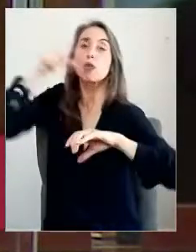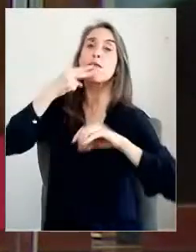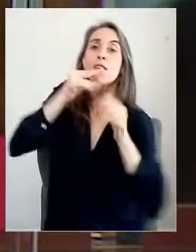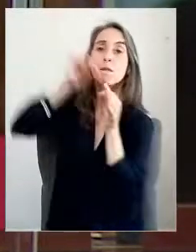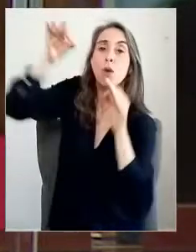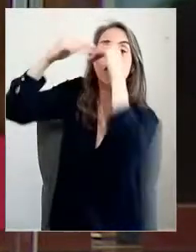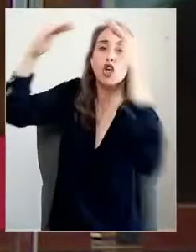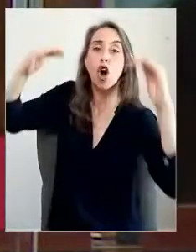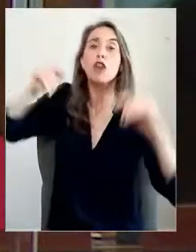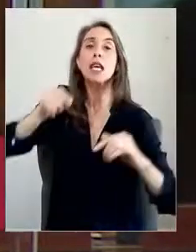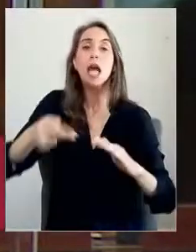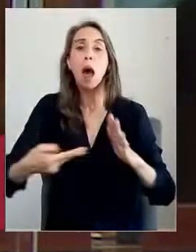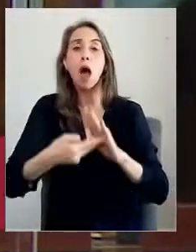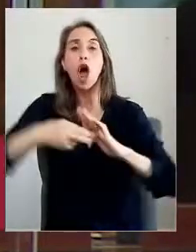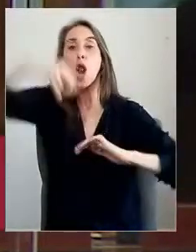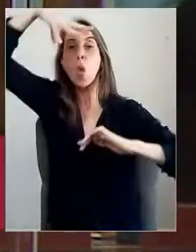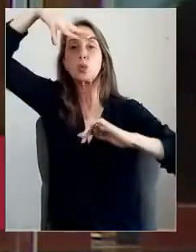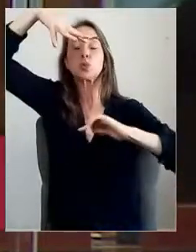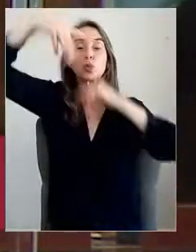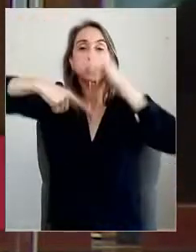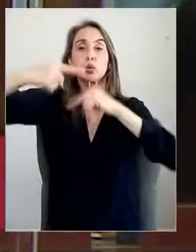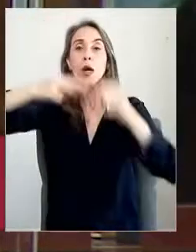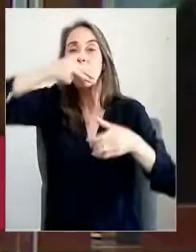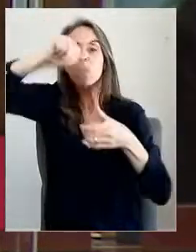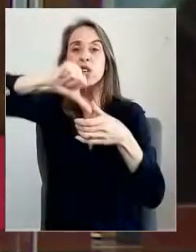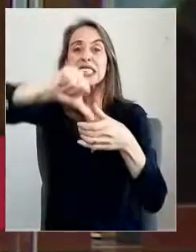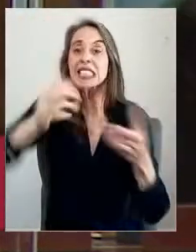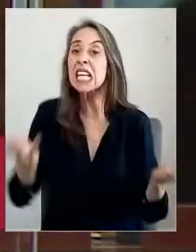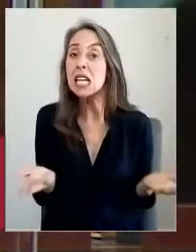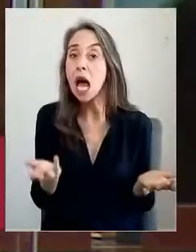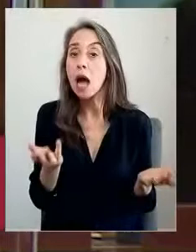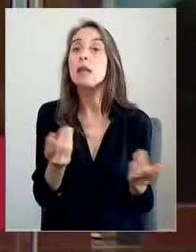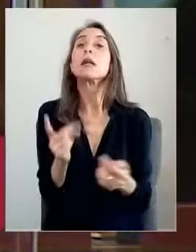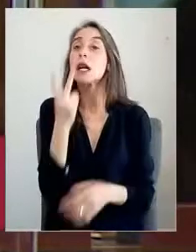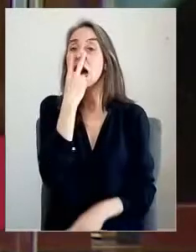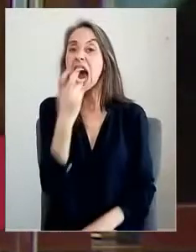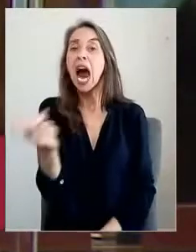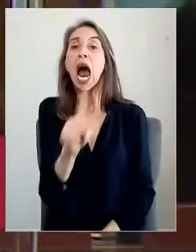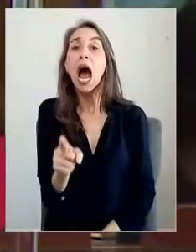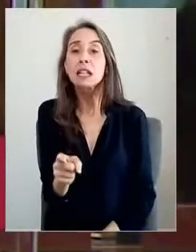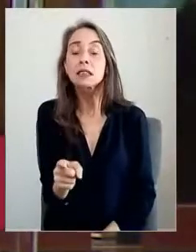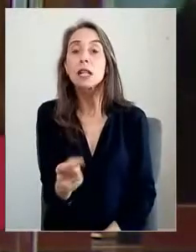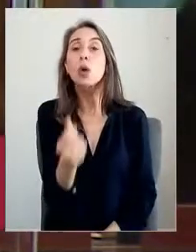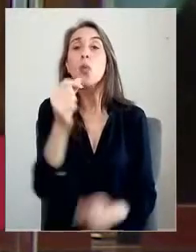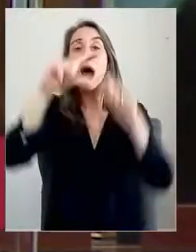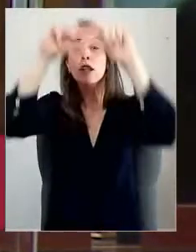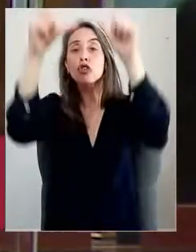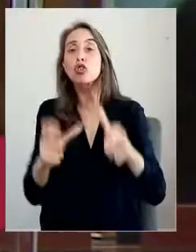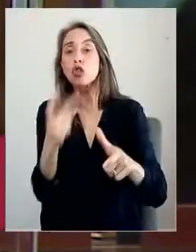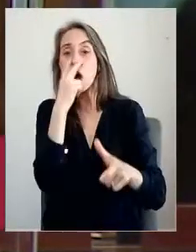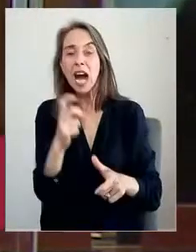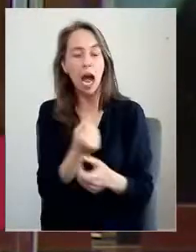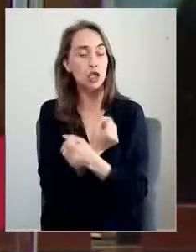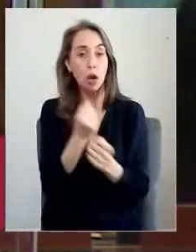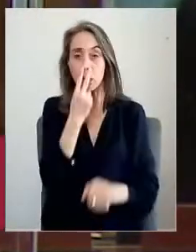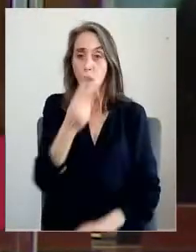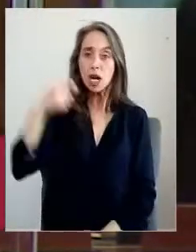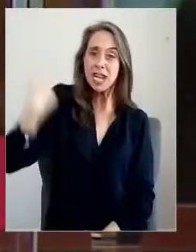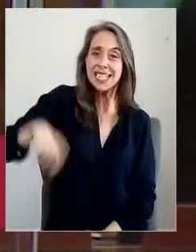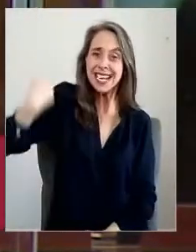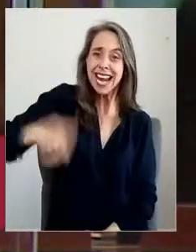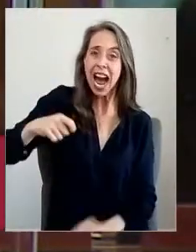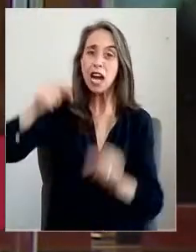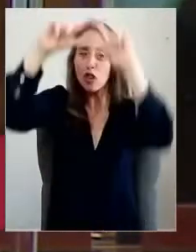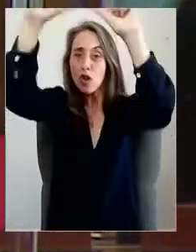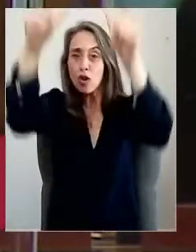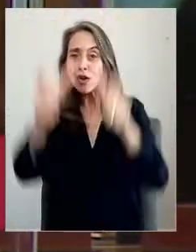Entonces este subsidio nosotros lo hemos pedido muchas veces, ministro. El gas, el valor del gas es impresentable, cuánto cuesta un cilindro de gas